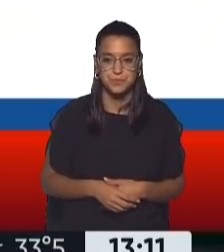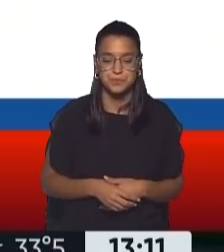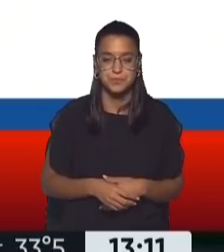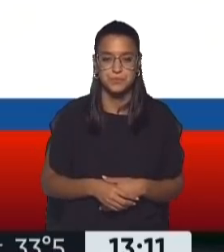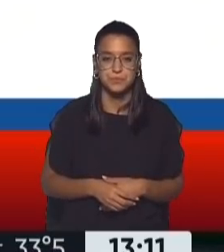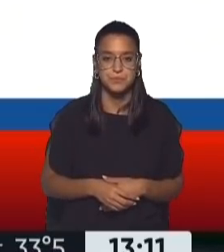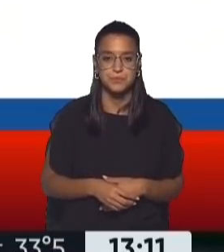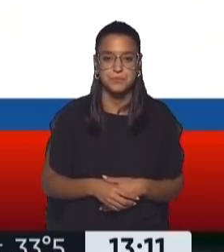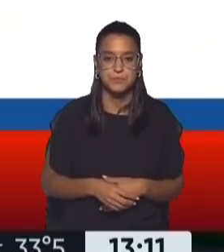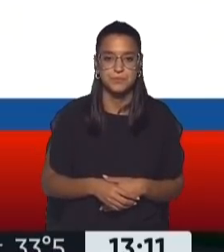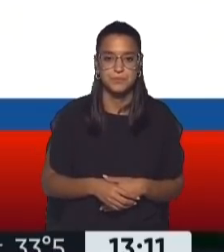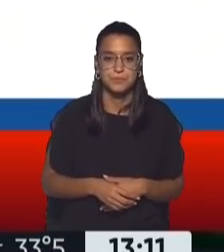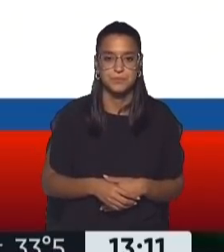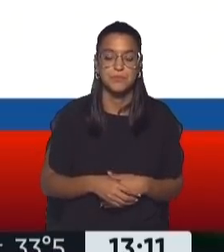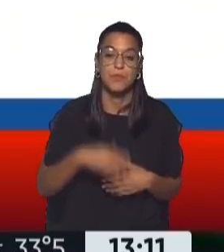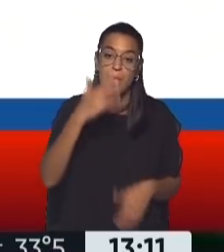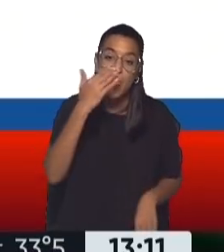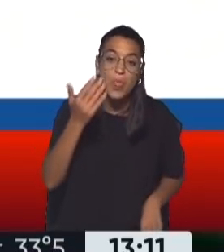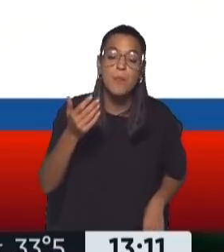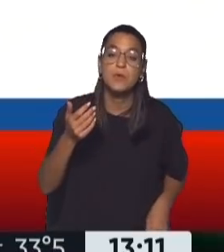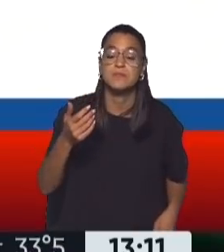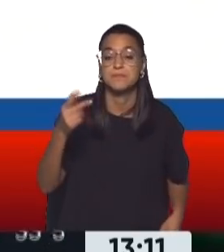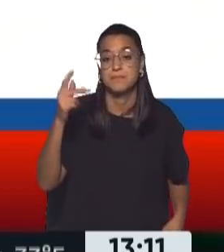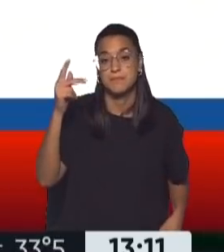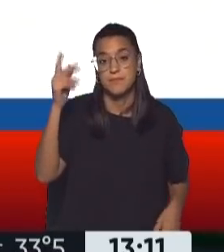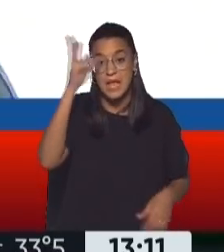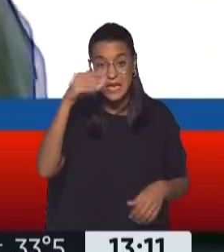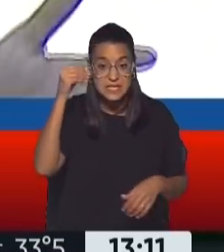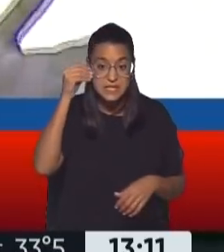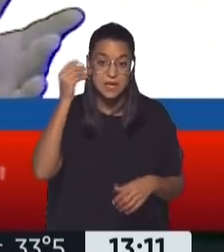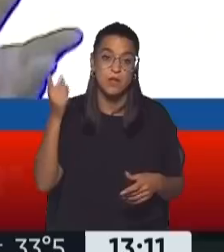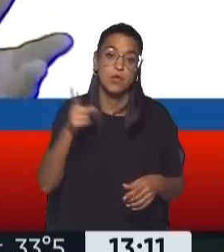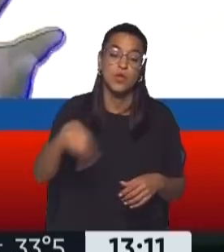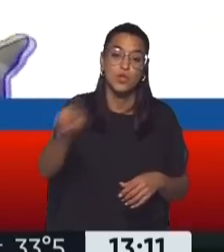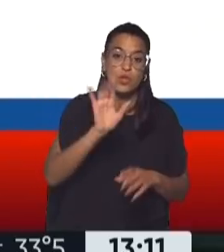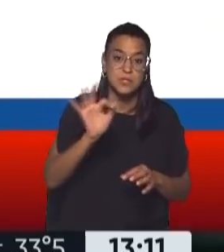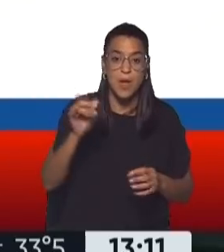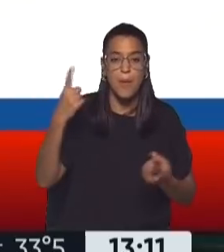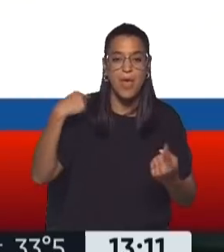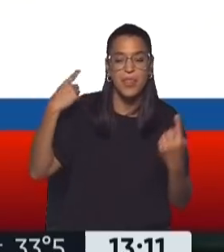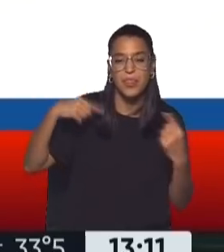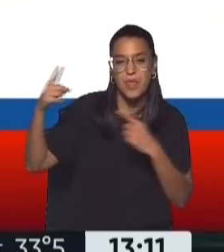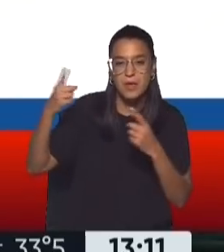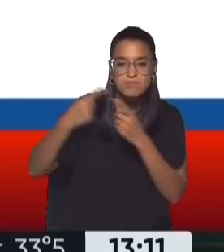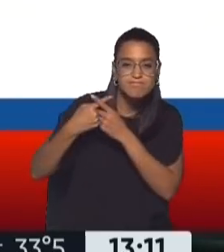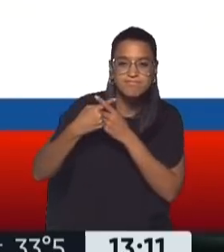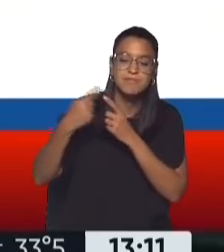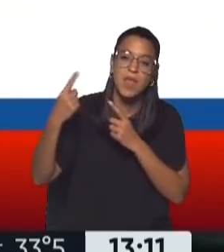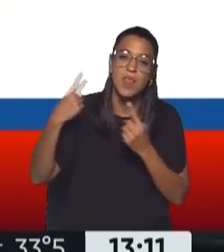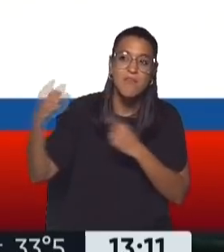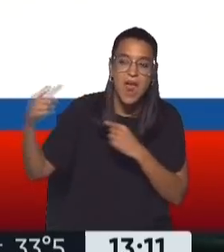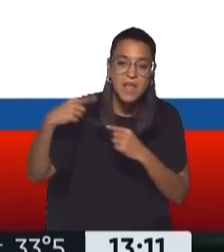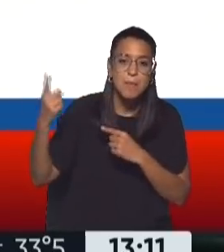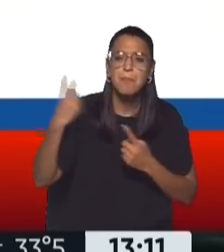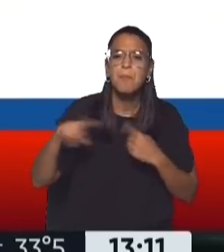Y después vino Cristina. Todos saben que tuve algunas diferencias con Cristina, pero